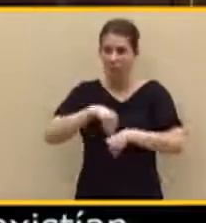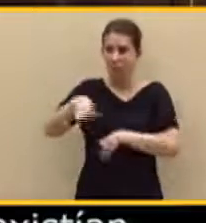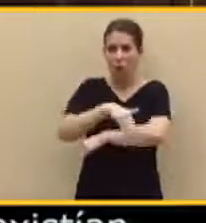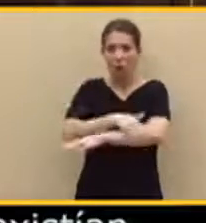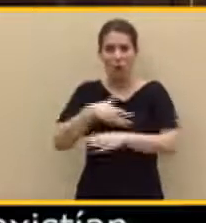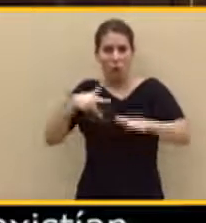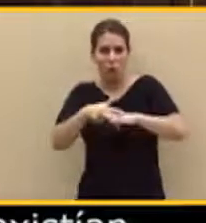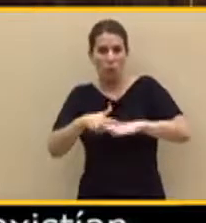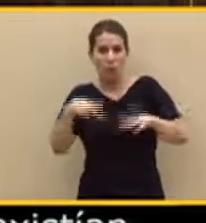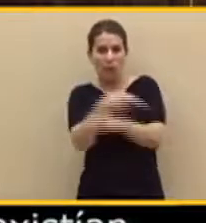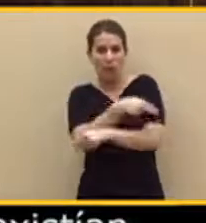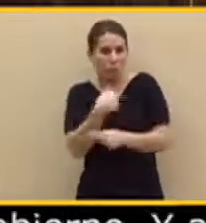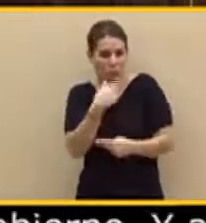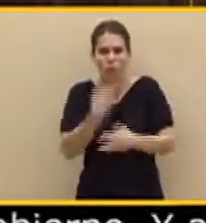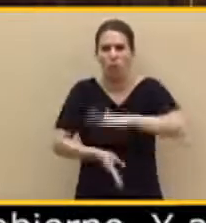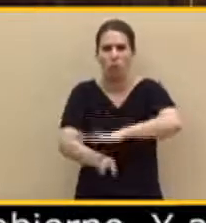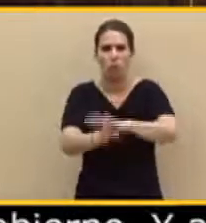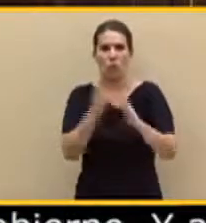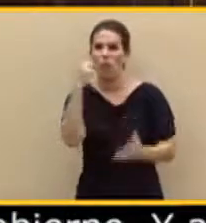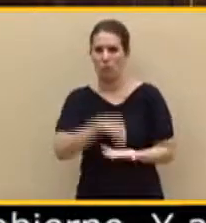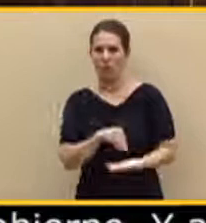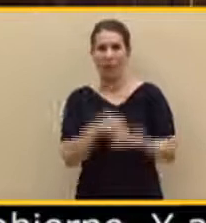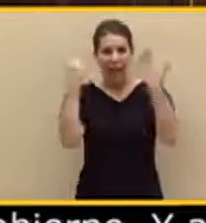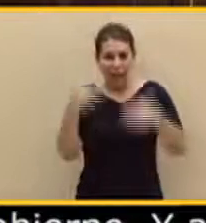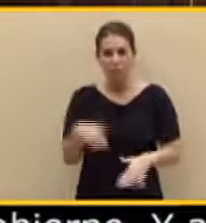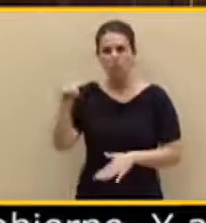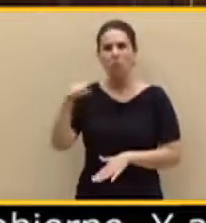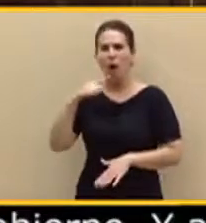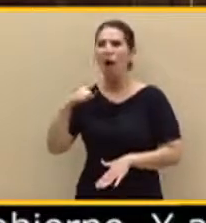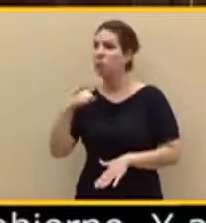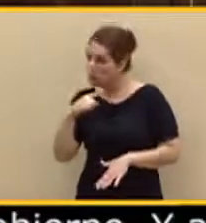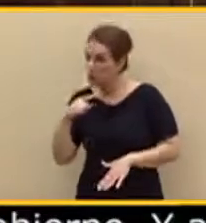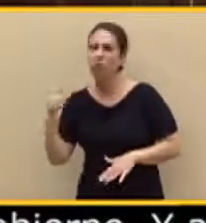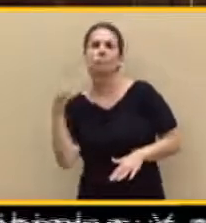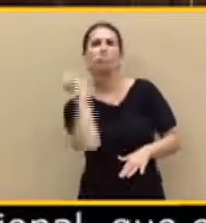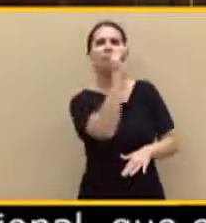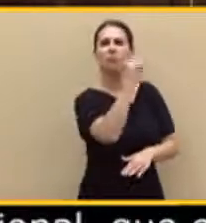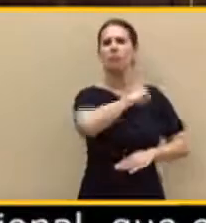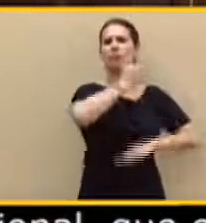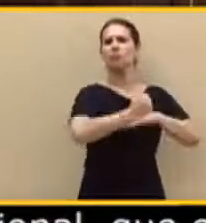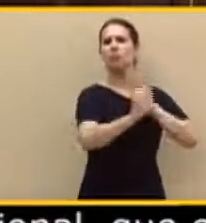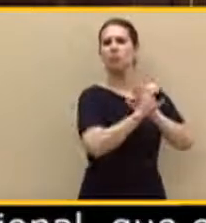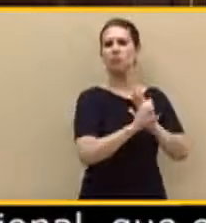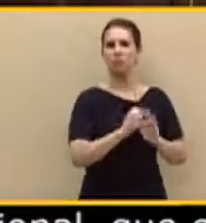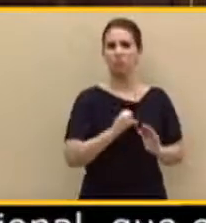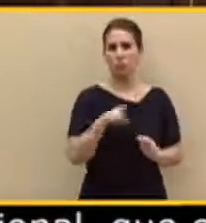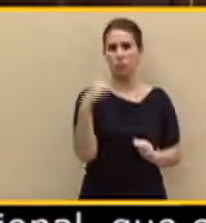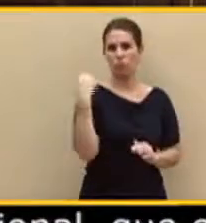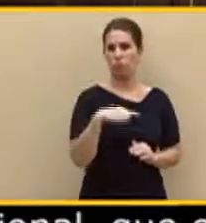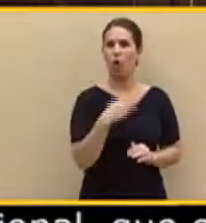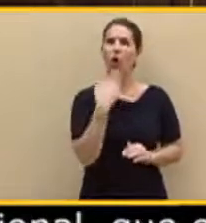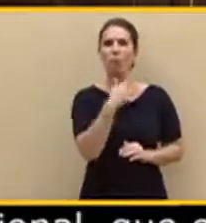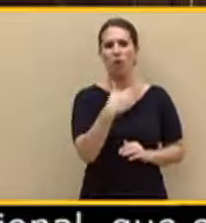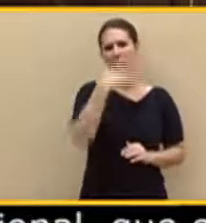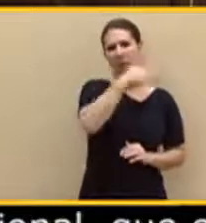ello, ustedes deciden recurrir al Tribunal Constitucional, que es la única ventanilla a la que ustedes saben recurrir ante la incapacidad para